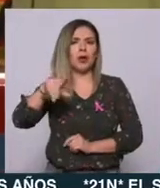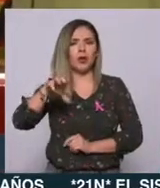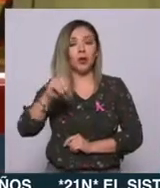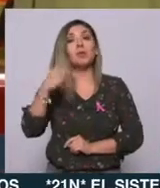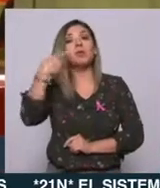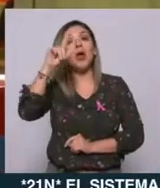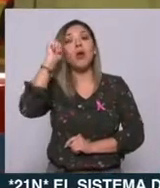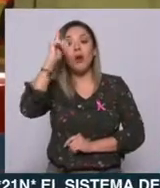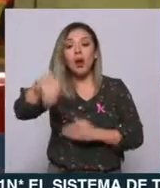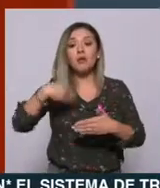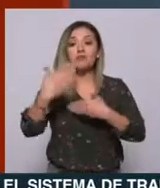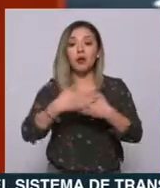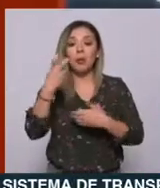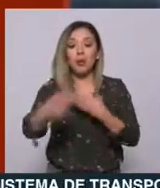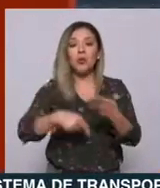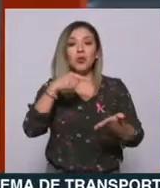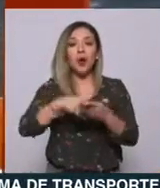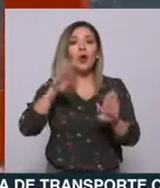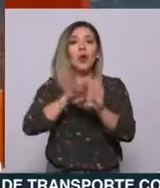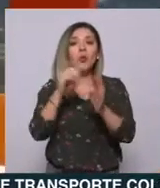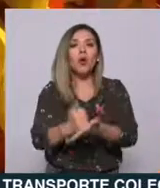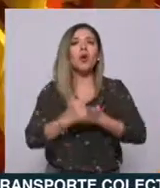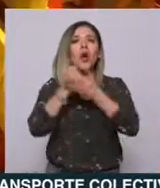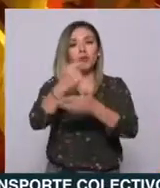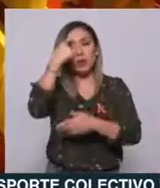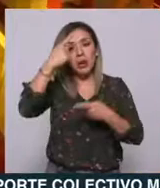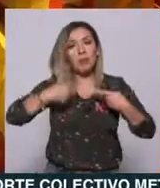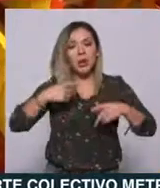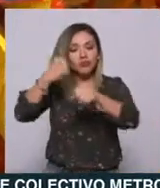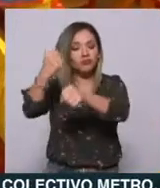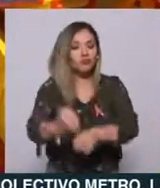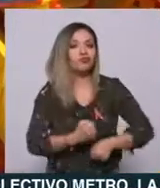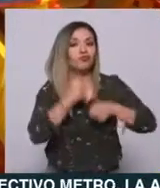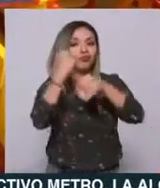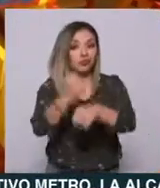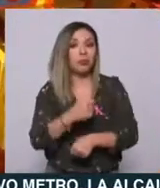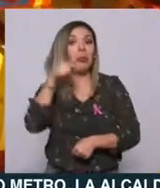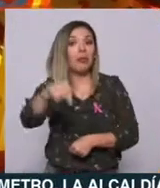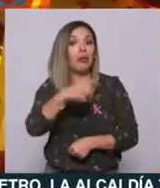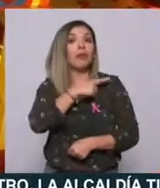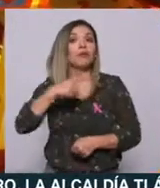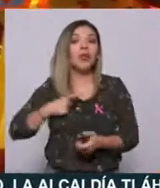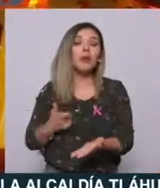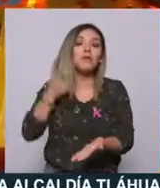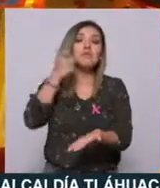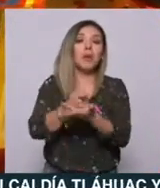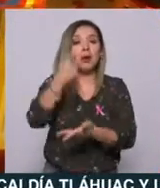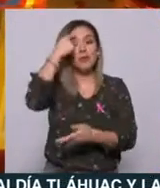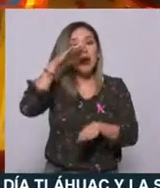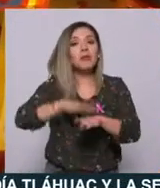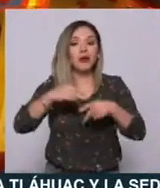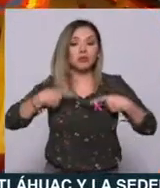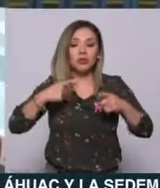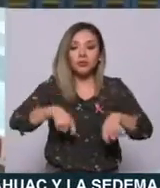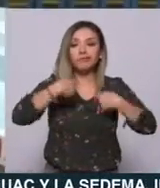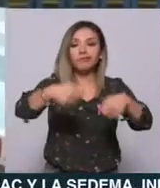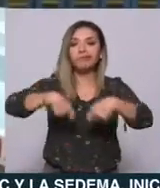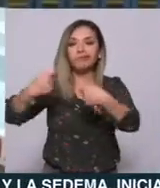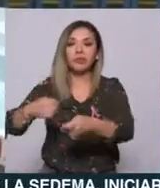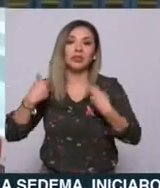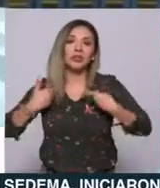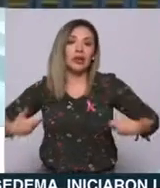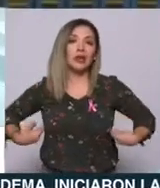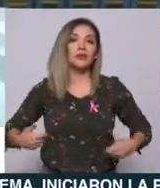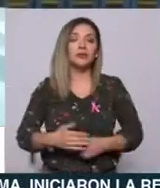entreguen en el resto de los embarcaderos como ayuda a los remeros. Sin embargo, ellos tendrán que costear los gastos del resto de los chalecos.